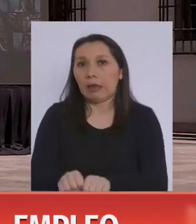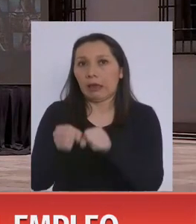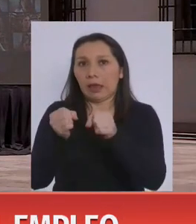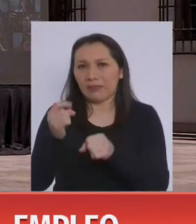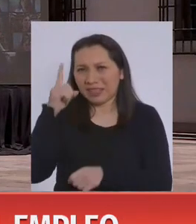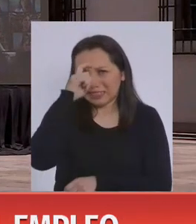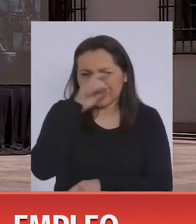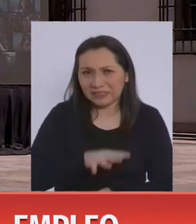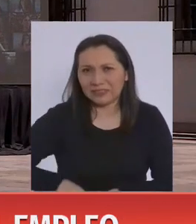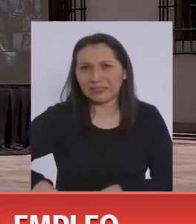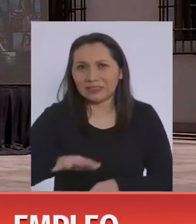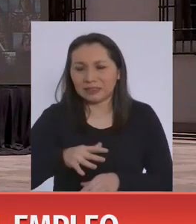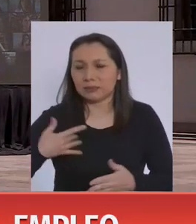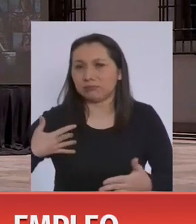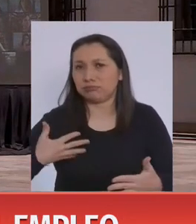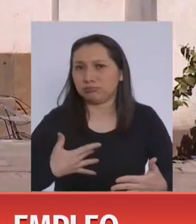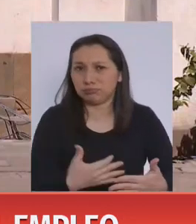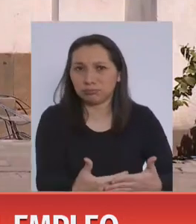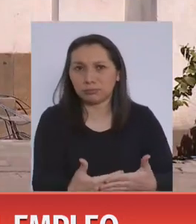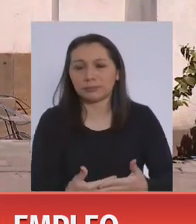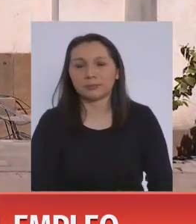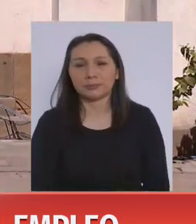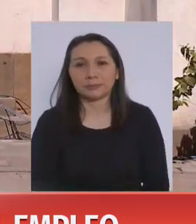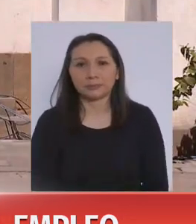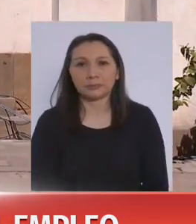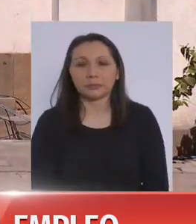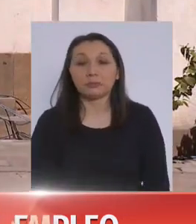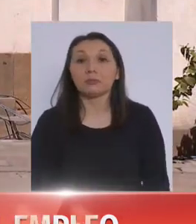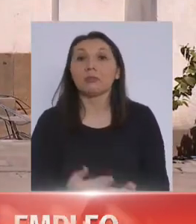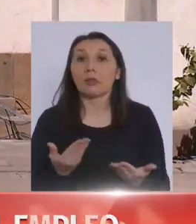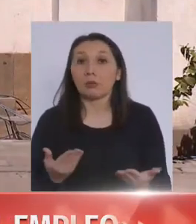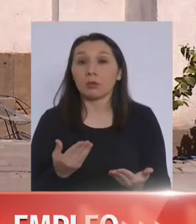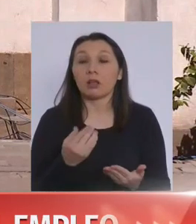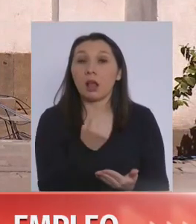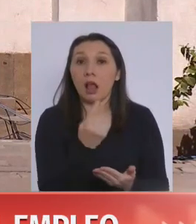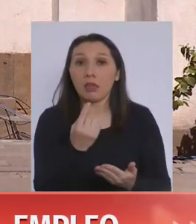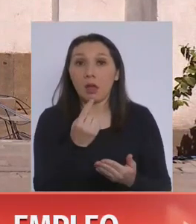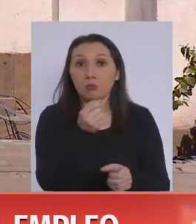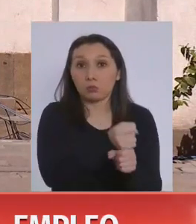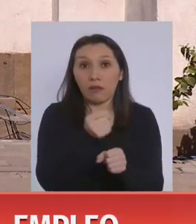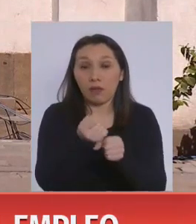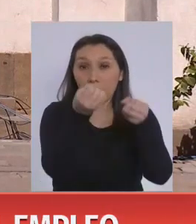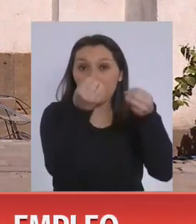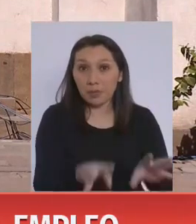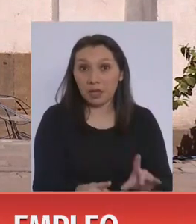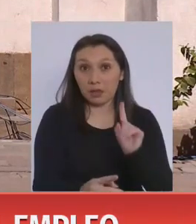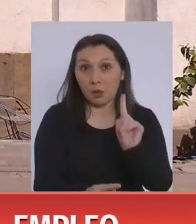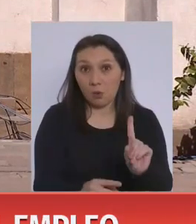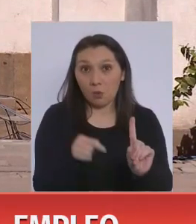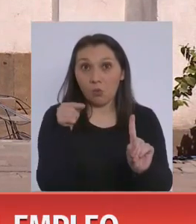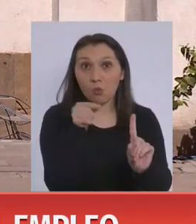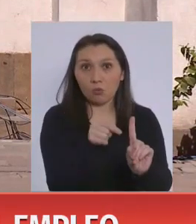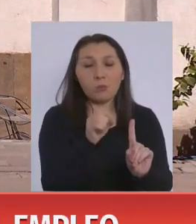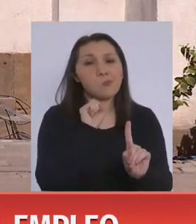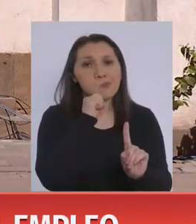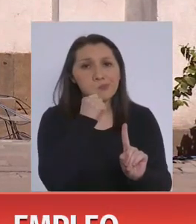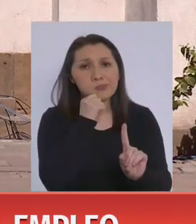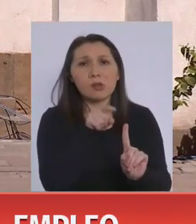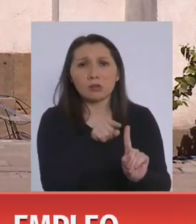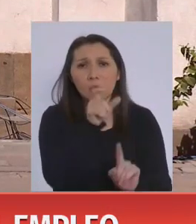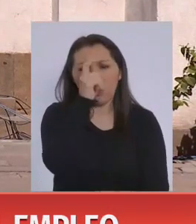estos duros y difíciles tiempos. Porque detrás de cada empleo perdido hay un